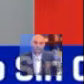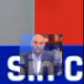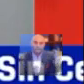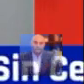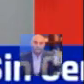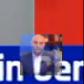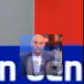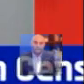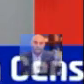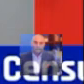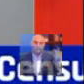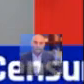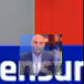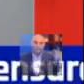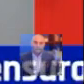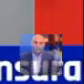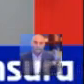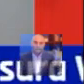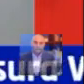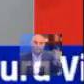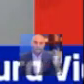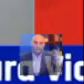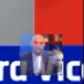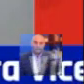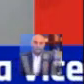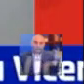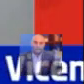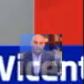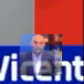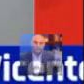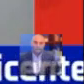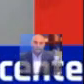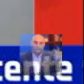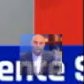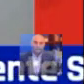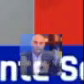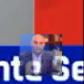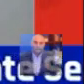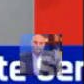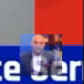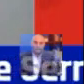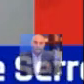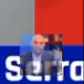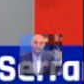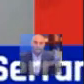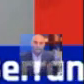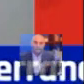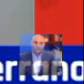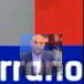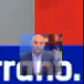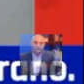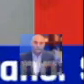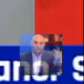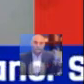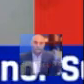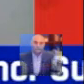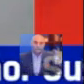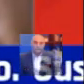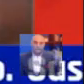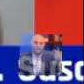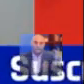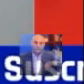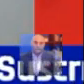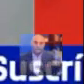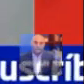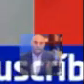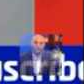ante un auténtico momento histórico. Todos los momentos son históricos, me dirán los puristas, pero este es